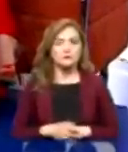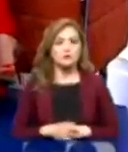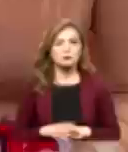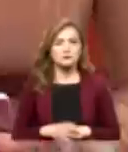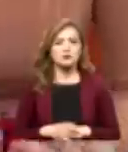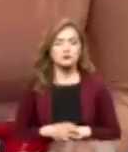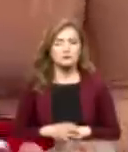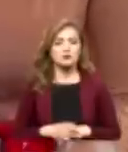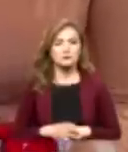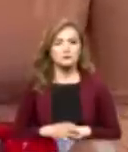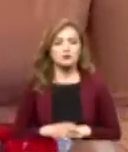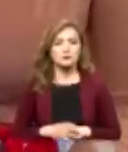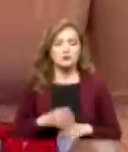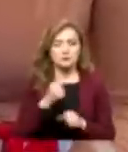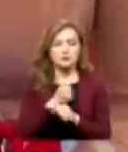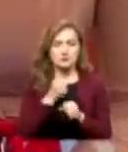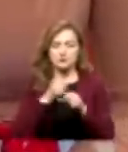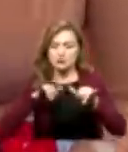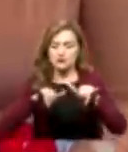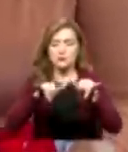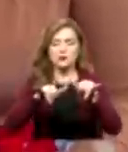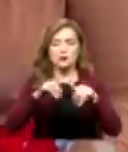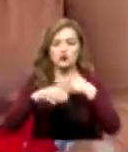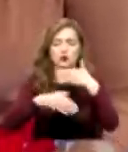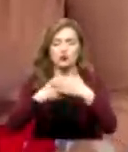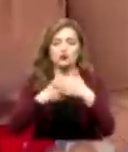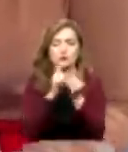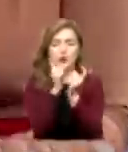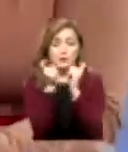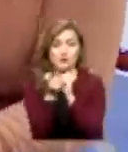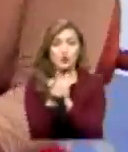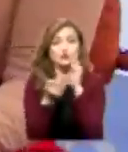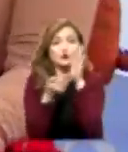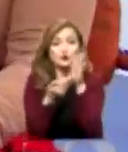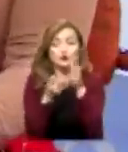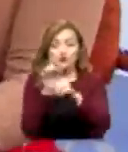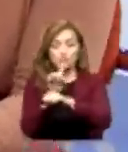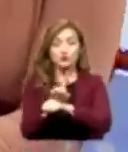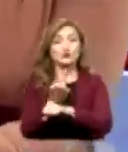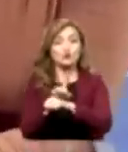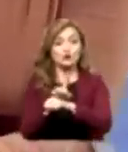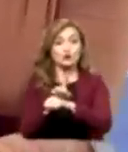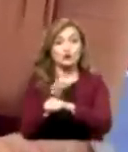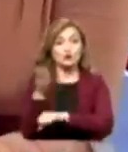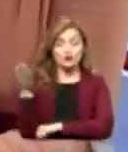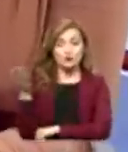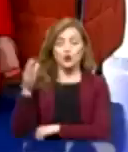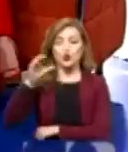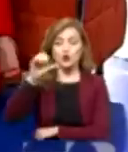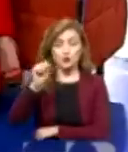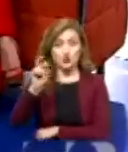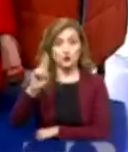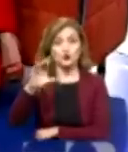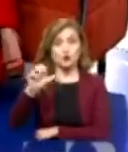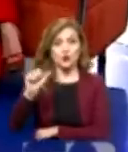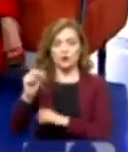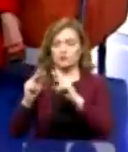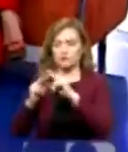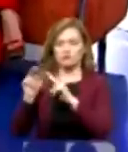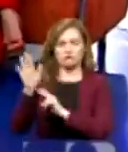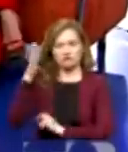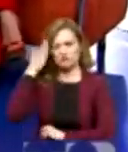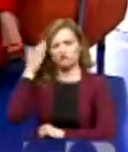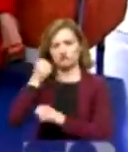estamos trabajando para que las cosas cambien. Y un ejemplo de ello es justamente la doctora Mayra Soria, que la conozco mucho y que sé que ha